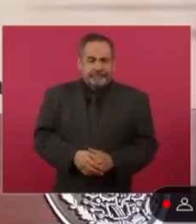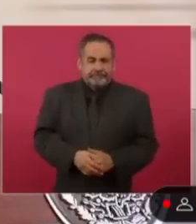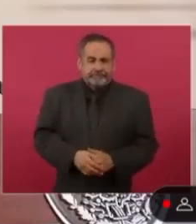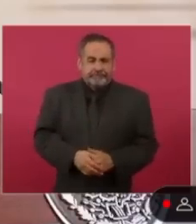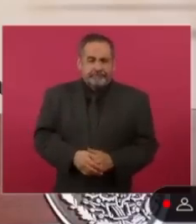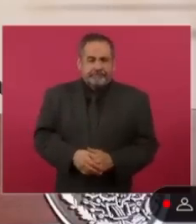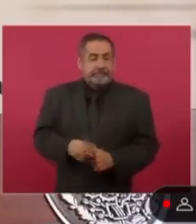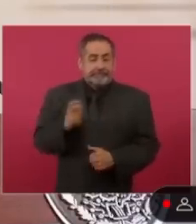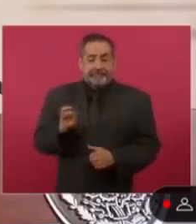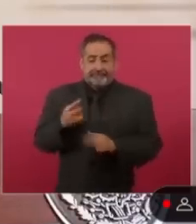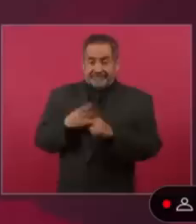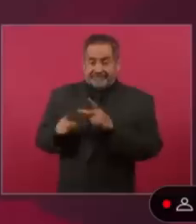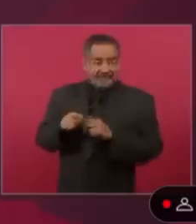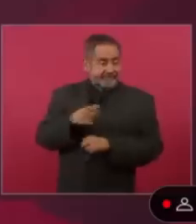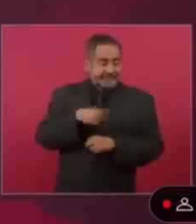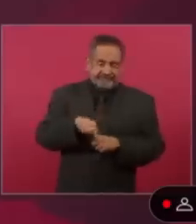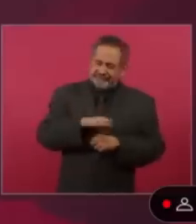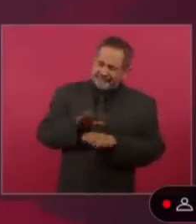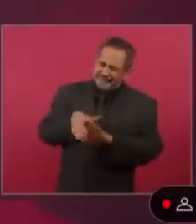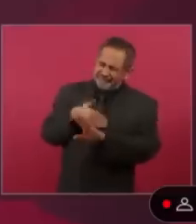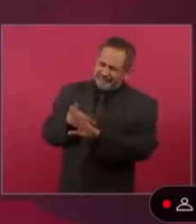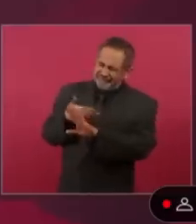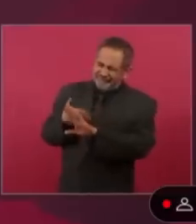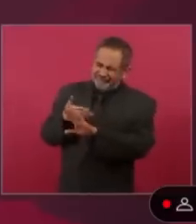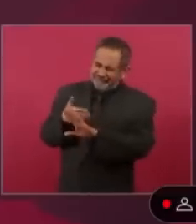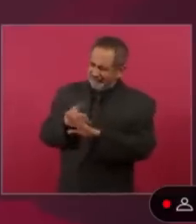Y a partir de ahí